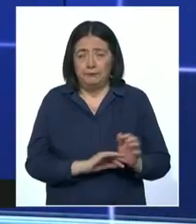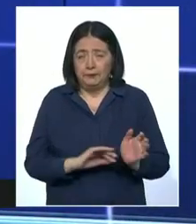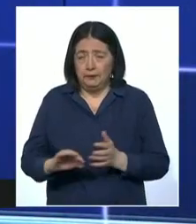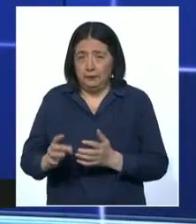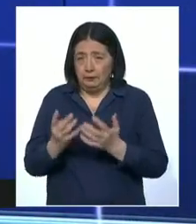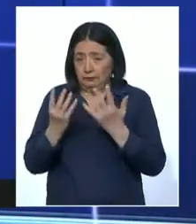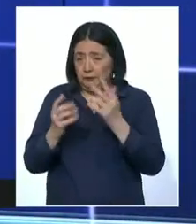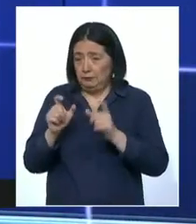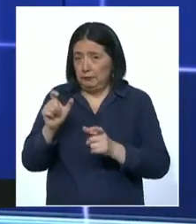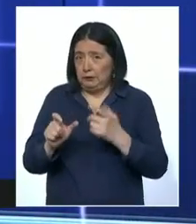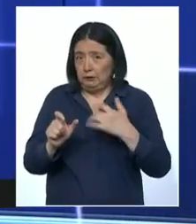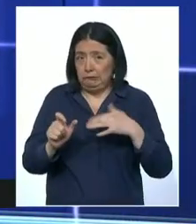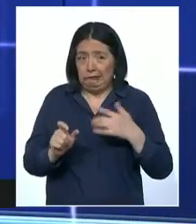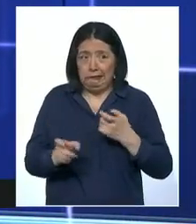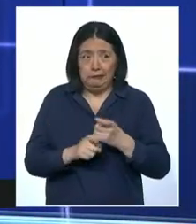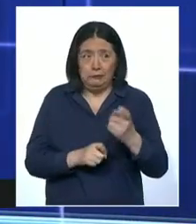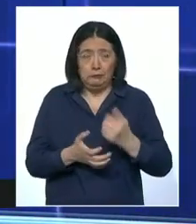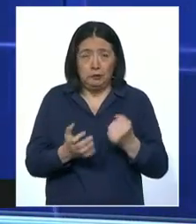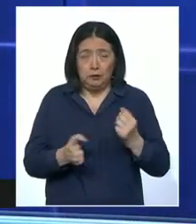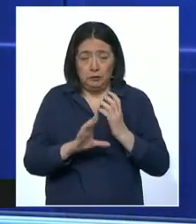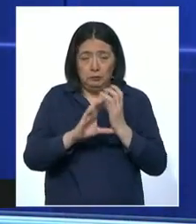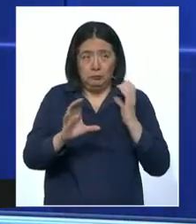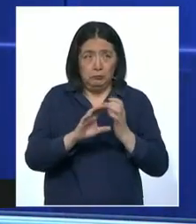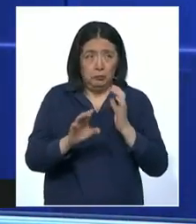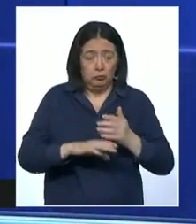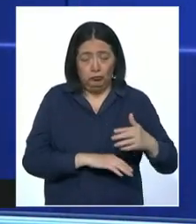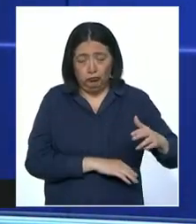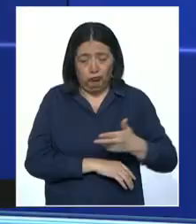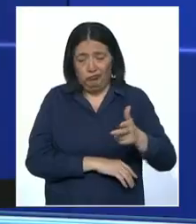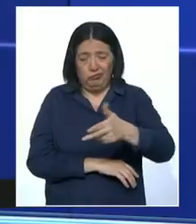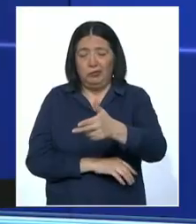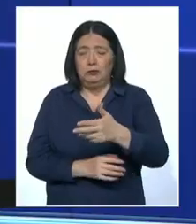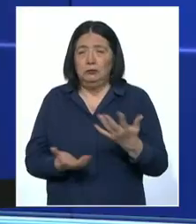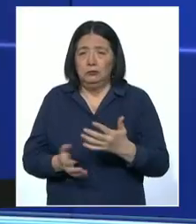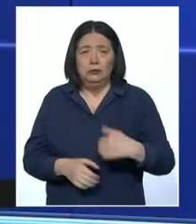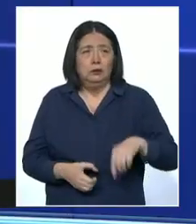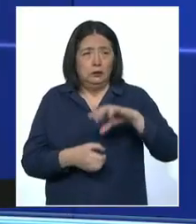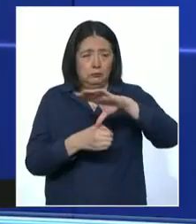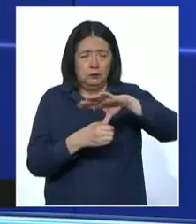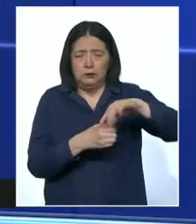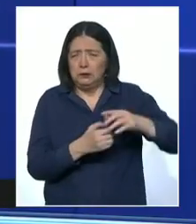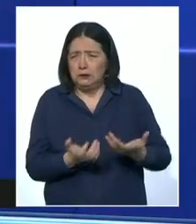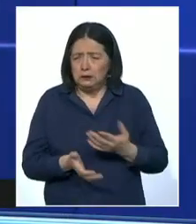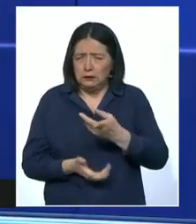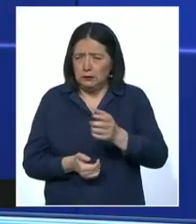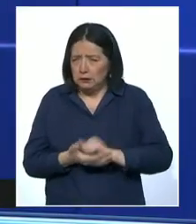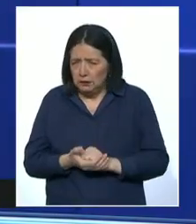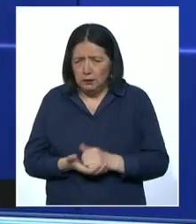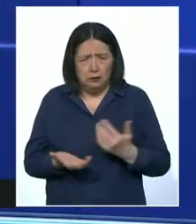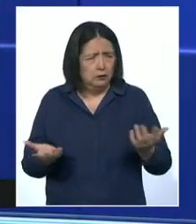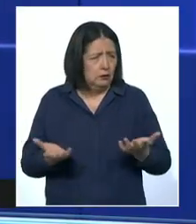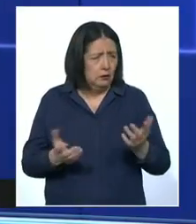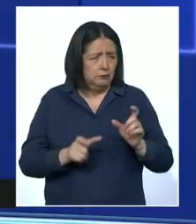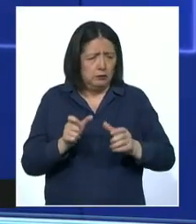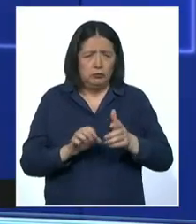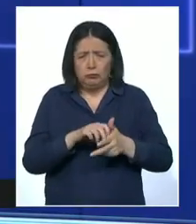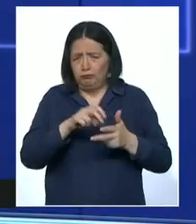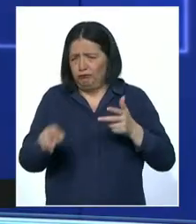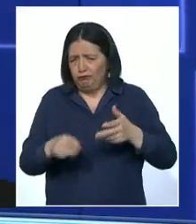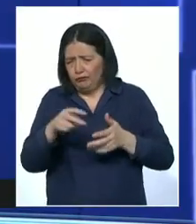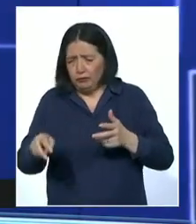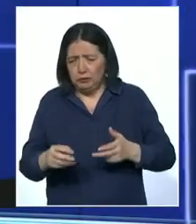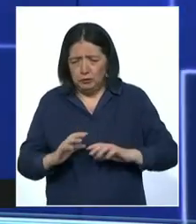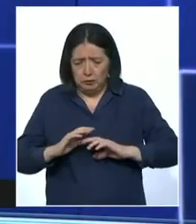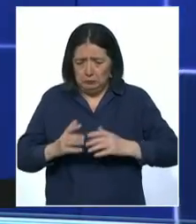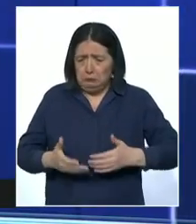9 personas resultaron heridas tras el despiste de una Custer en la avenida La Marina en San Miguel. Los pasajeros salieron despedidos de la unidad. Una